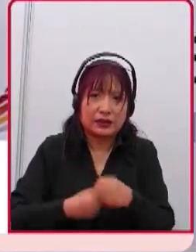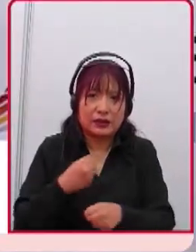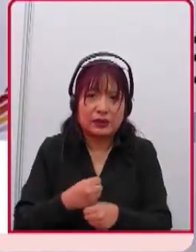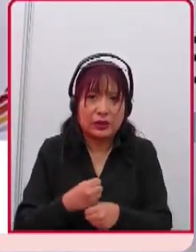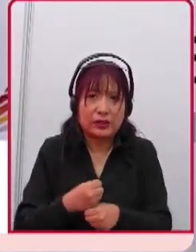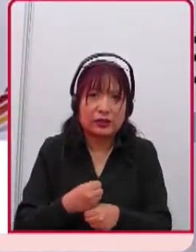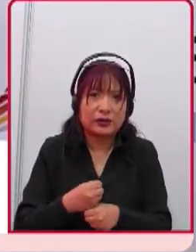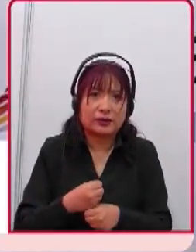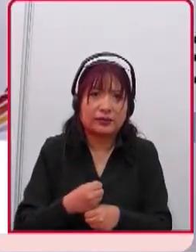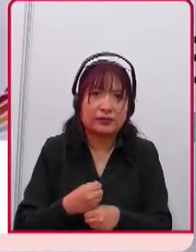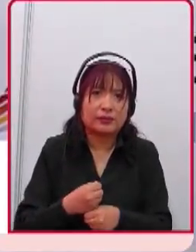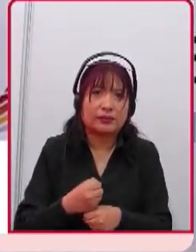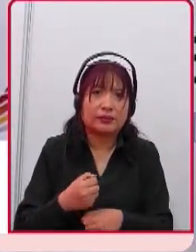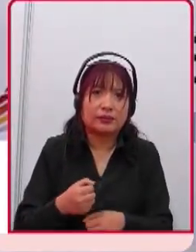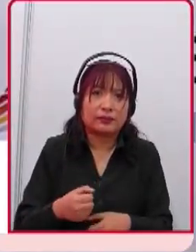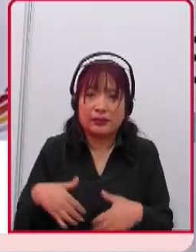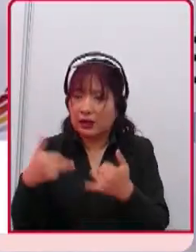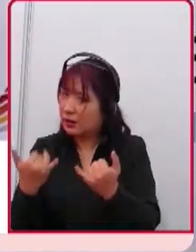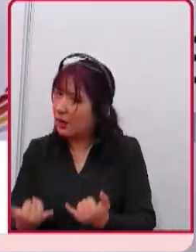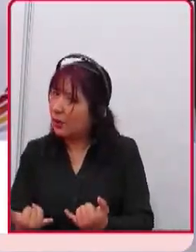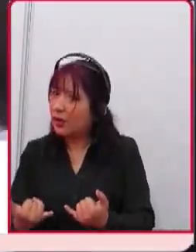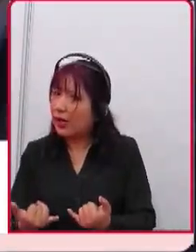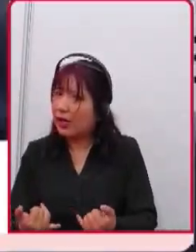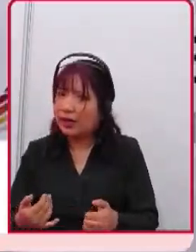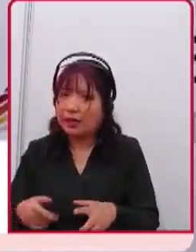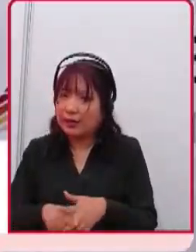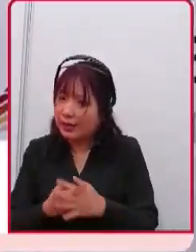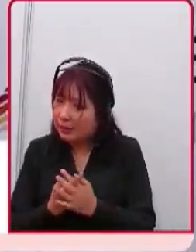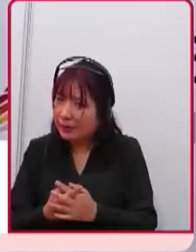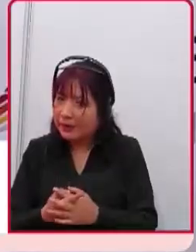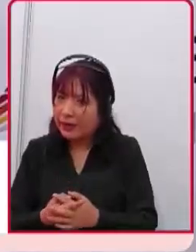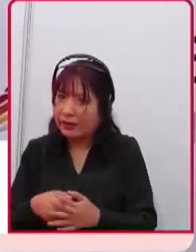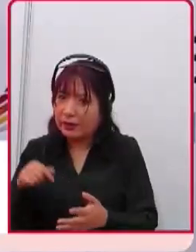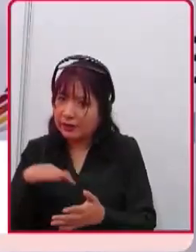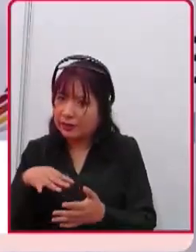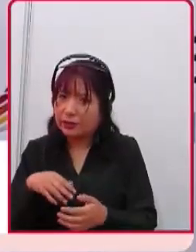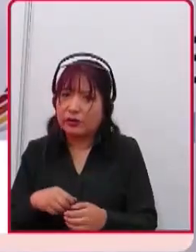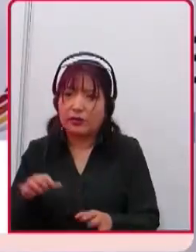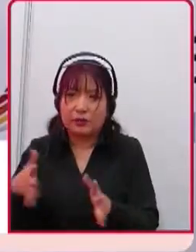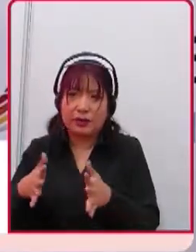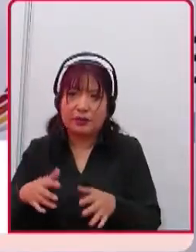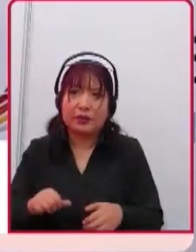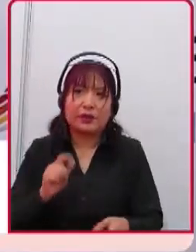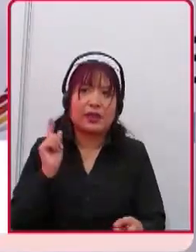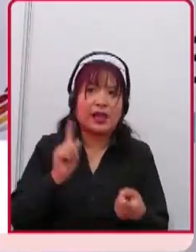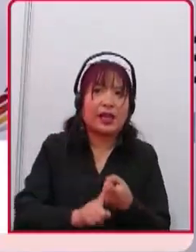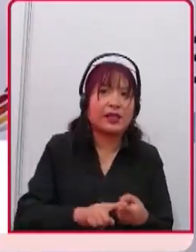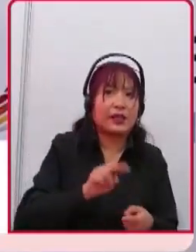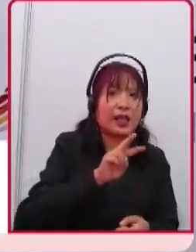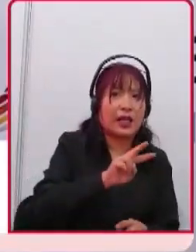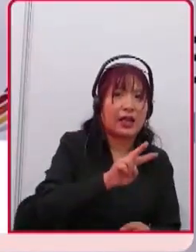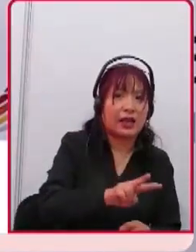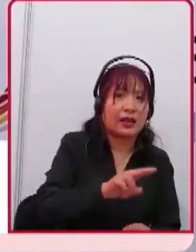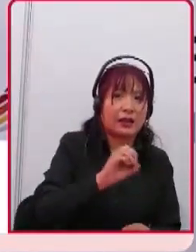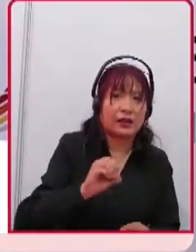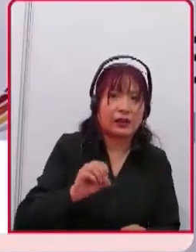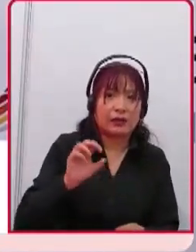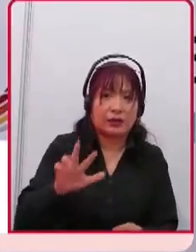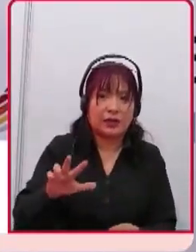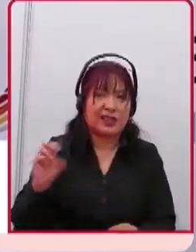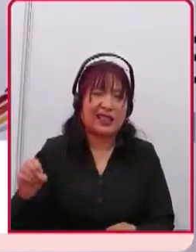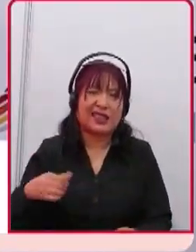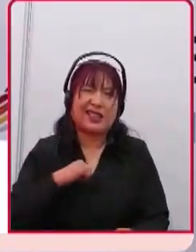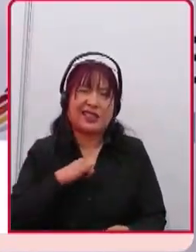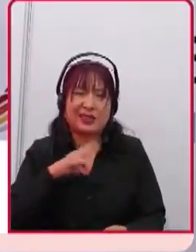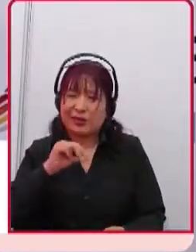5 años desde hoy. Estamos hablando hacia el 2030. No, los 5 años no los tengo muy claro. ¿A partir